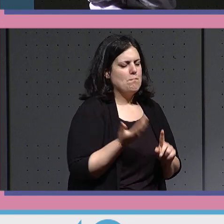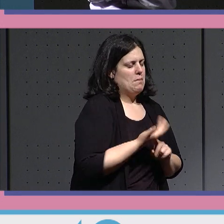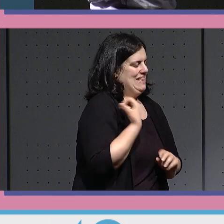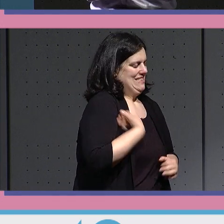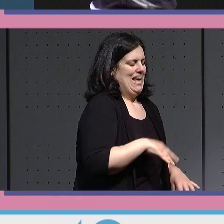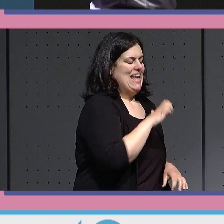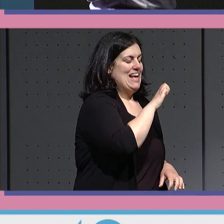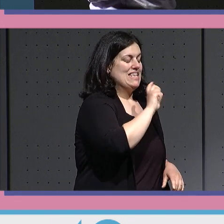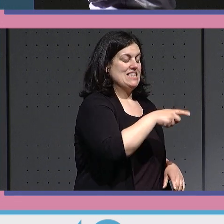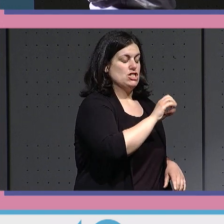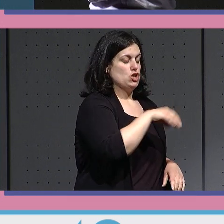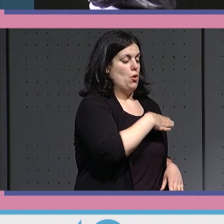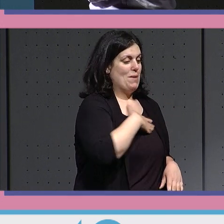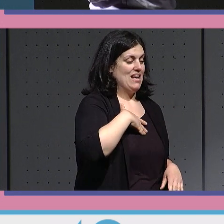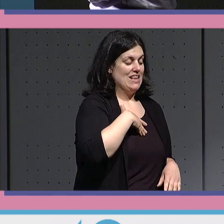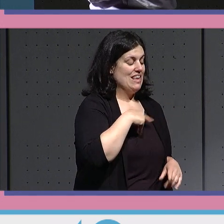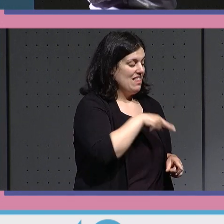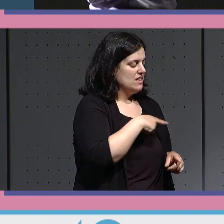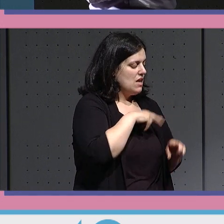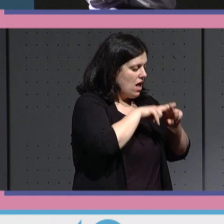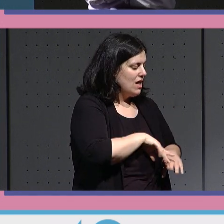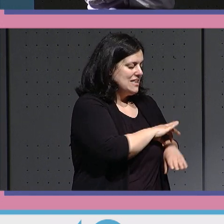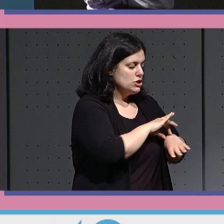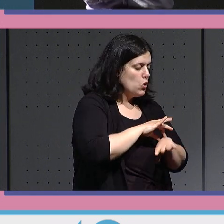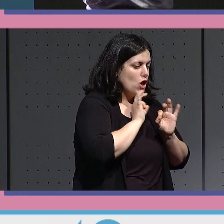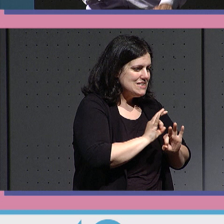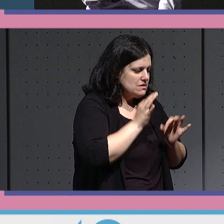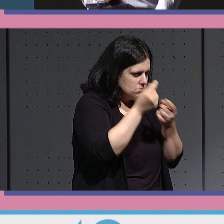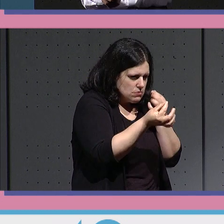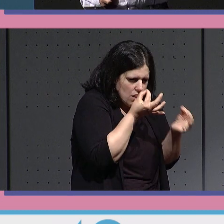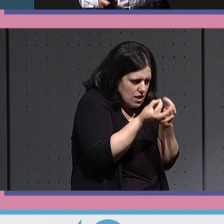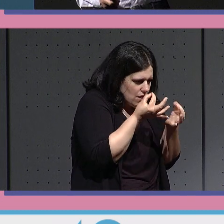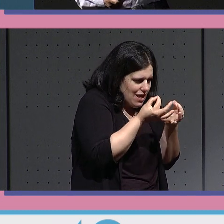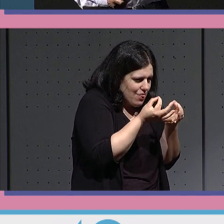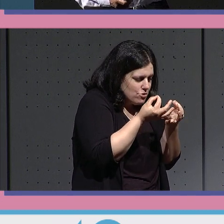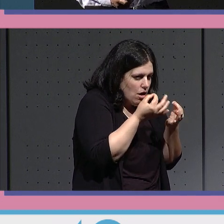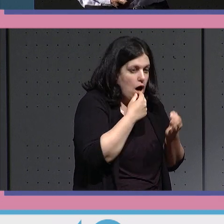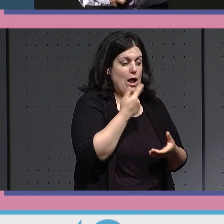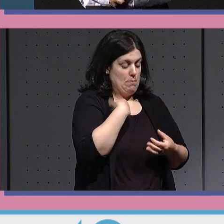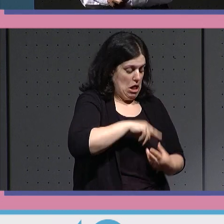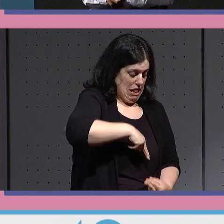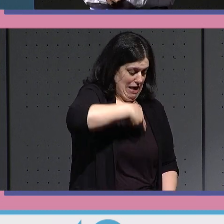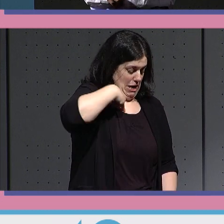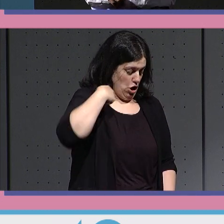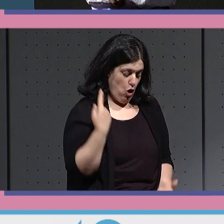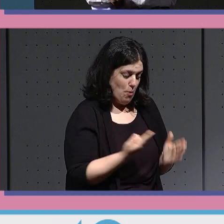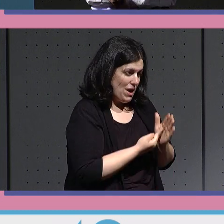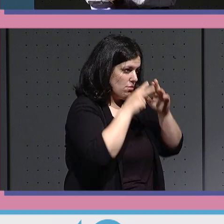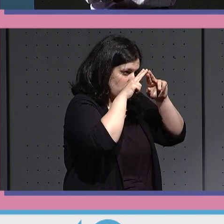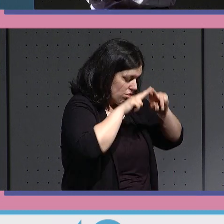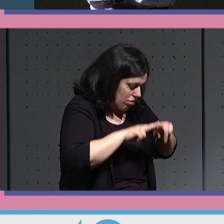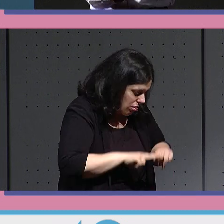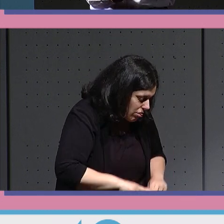llamamos exoma, la parte que tiene instrucciones concretas. Una posibilidad es leer todo el libro entero. No es más